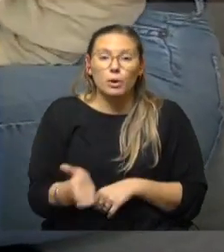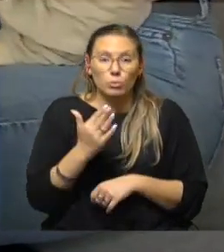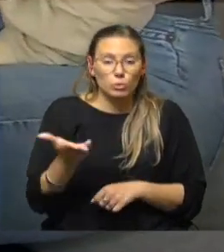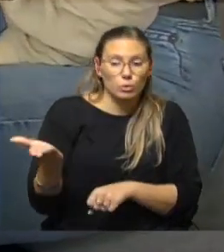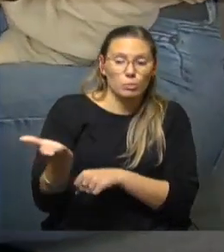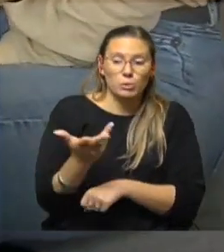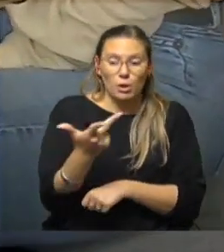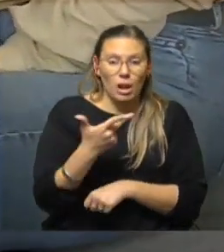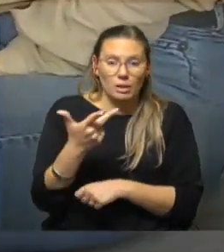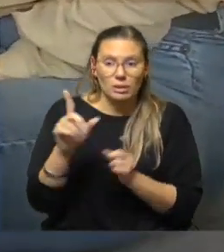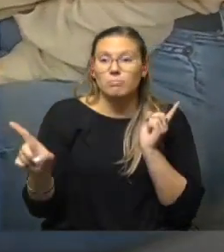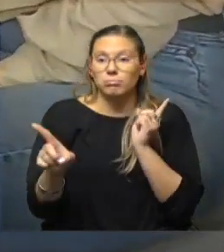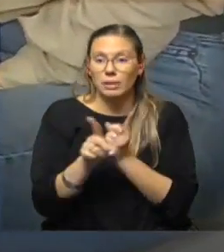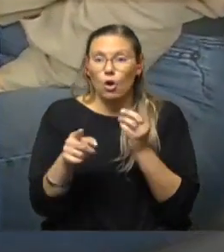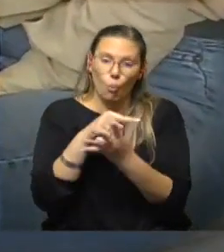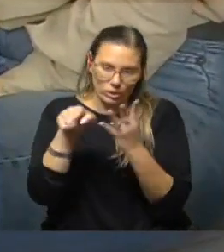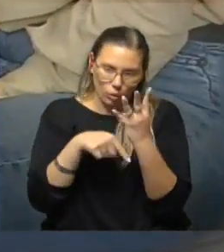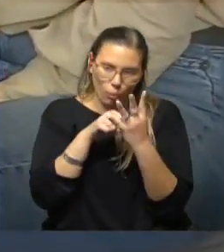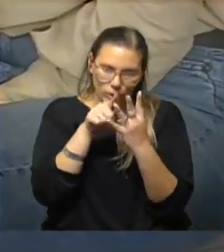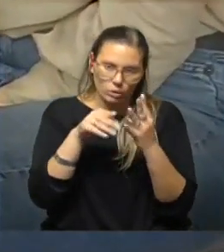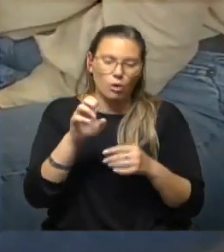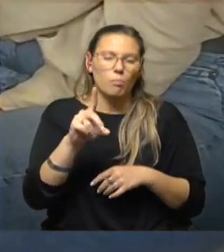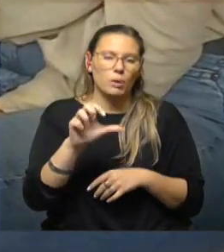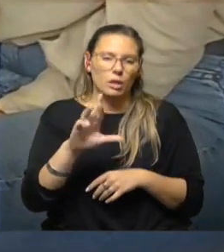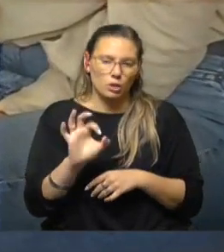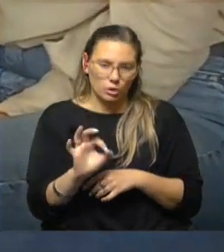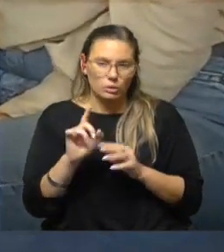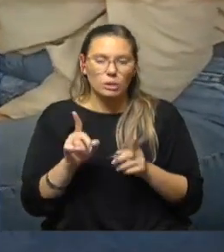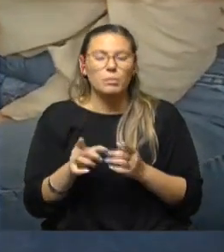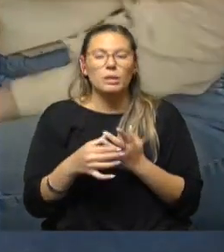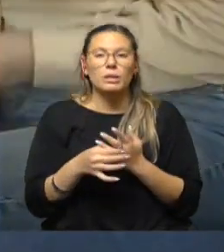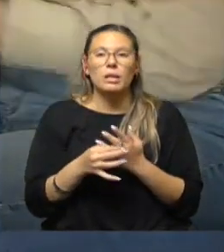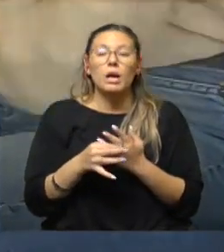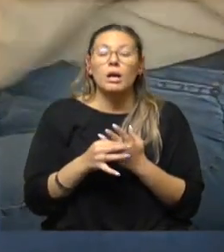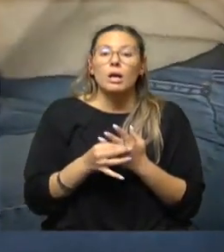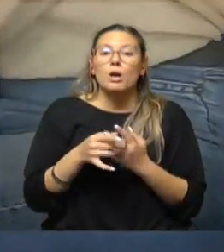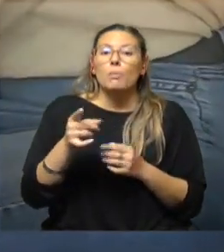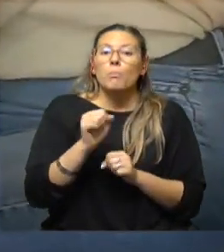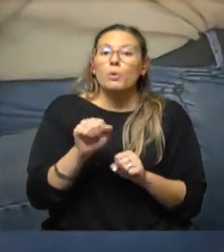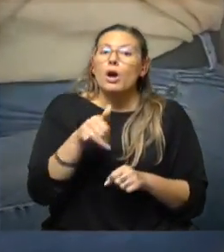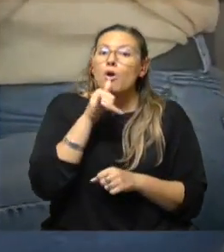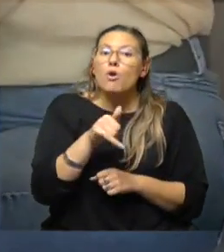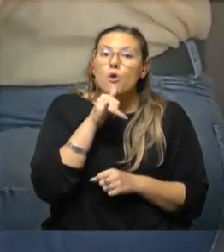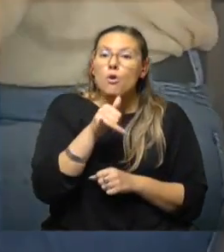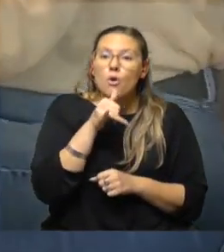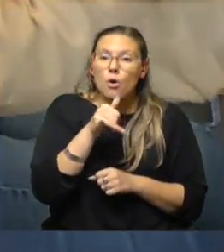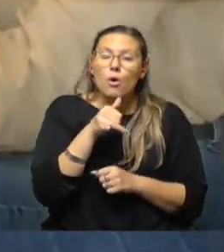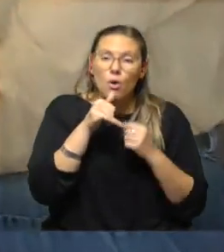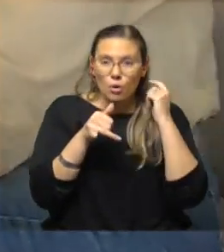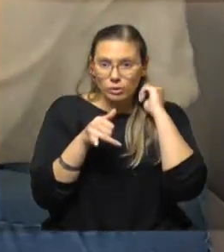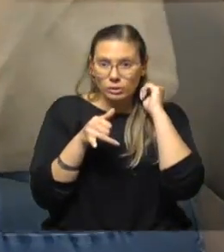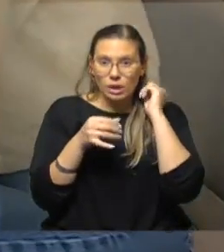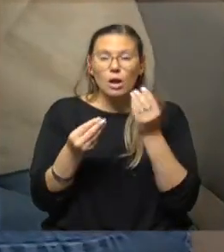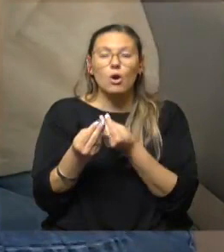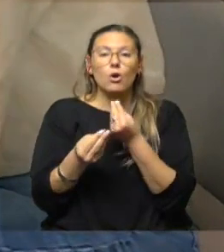encontrarnos los cuatro con Pedro, ¿no? Bien, y Silvia, ¿vos qué nos podés contar de